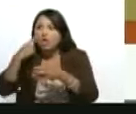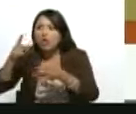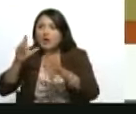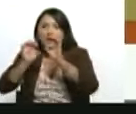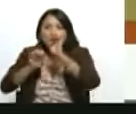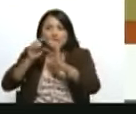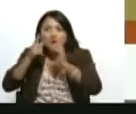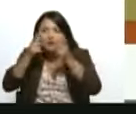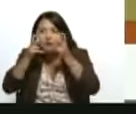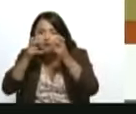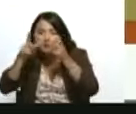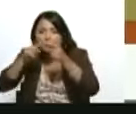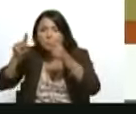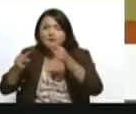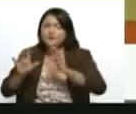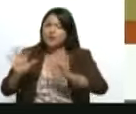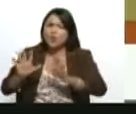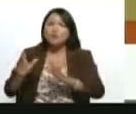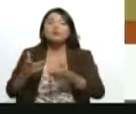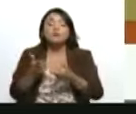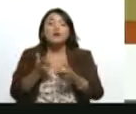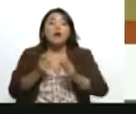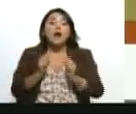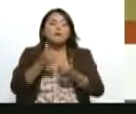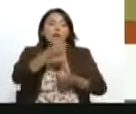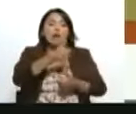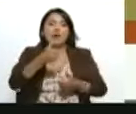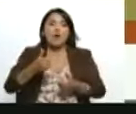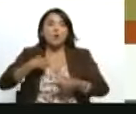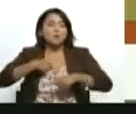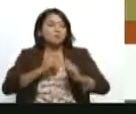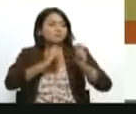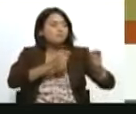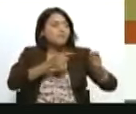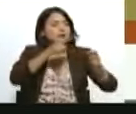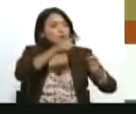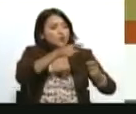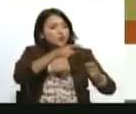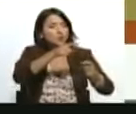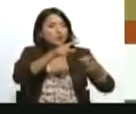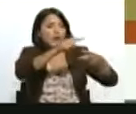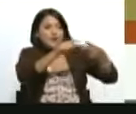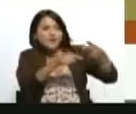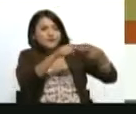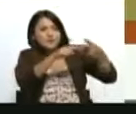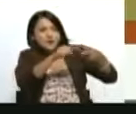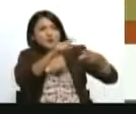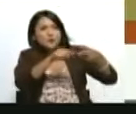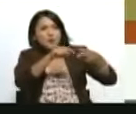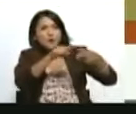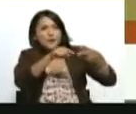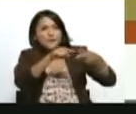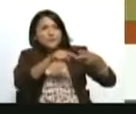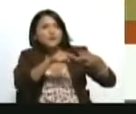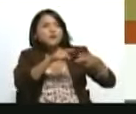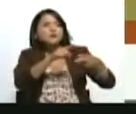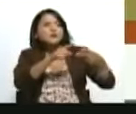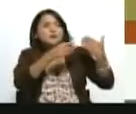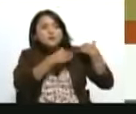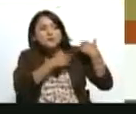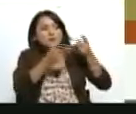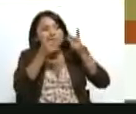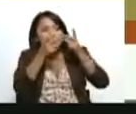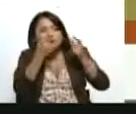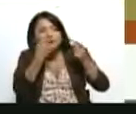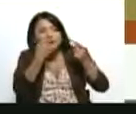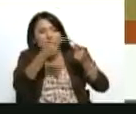digo, nos reunimos y digo, María, Juan, ustedes están dispuestos, porque son vecinos, cualquier cosa que ustedes